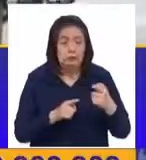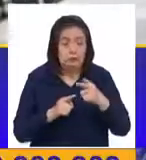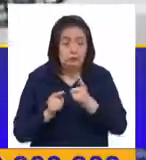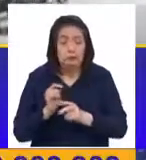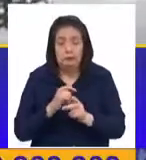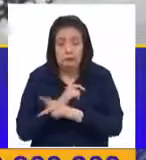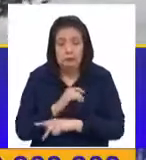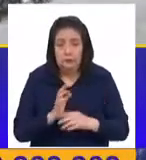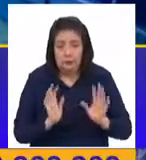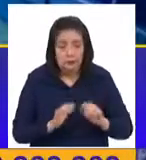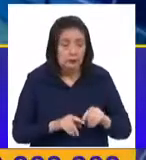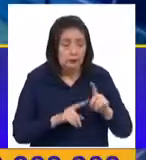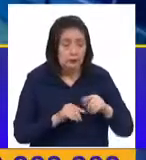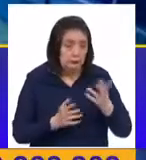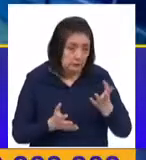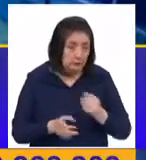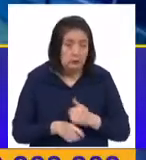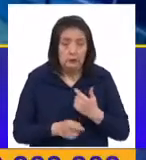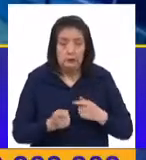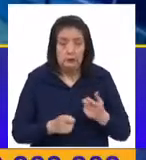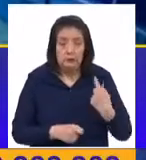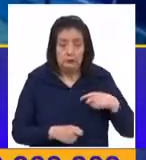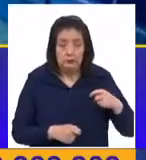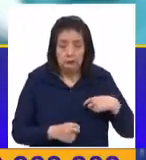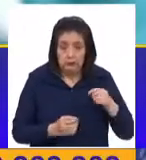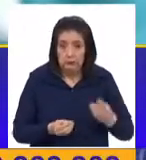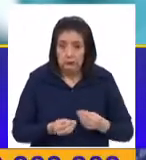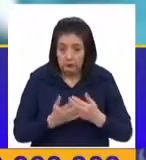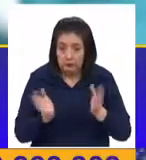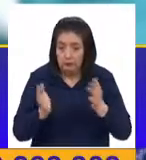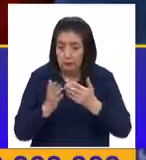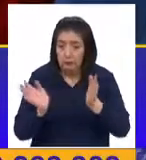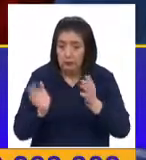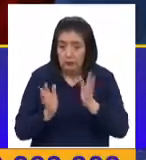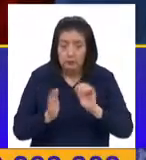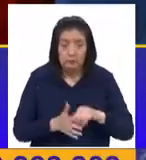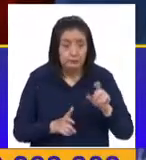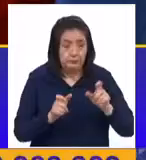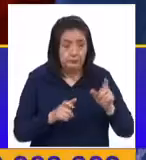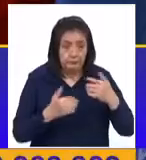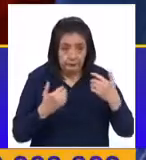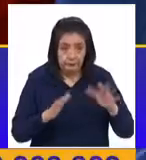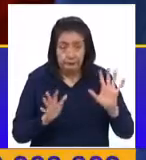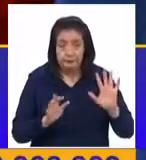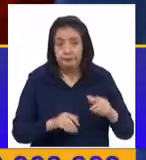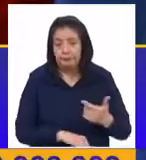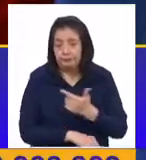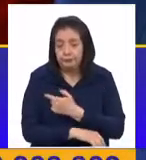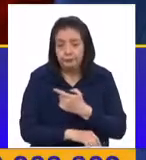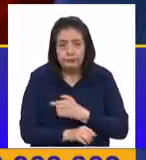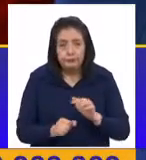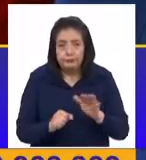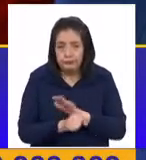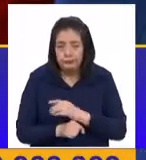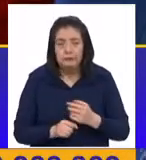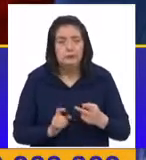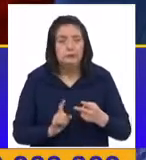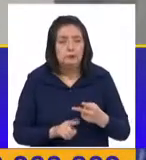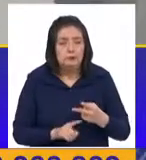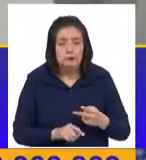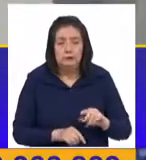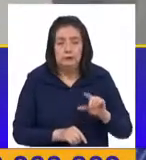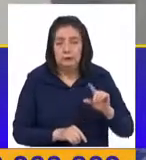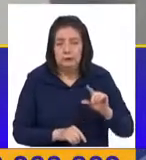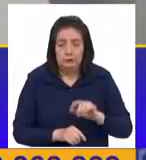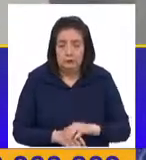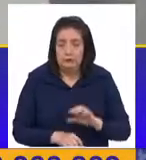dependen de esa actividad. Tenemos que tener en cuenta que España está facilitando o abriendo las puertas a las personas que ya hayan completado la vacunación con Pfizer,